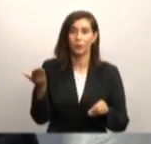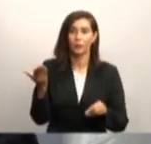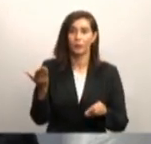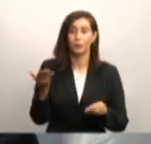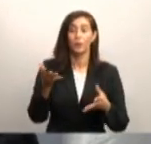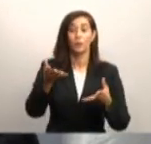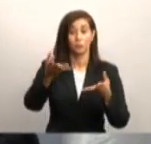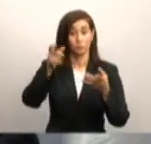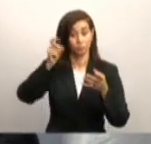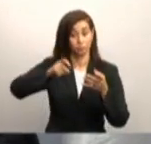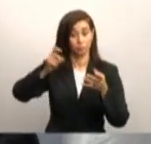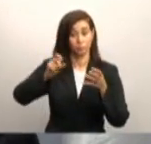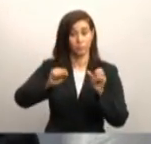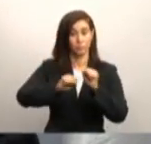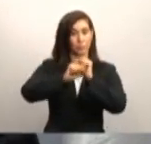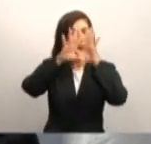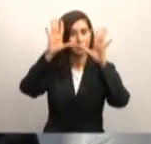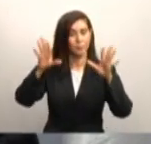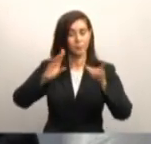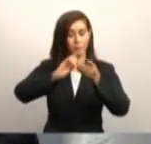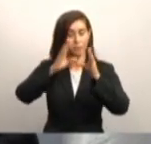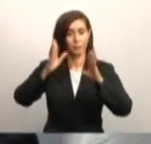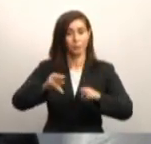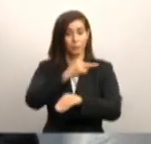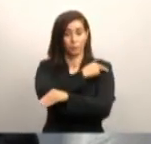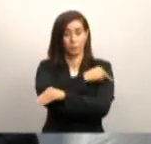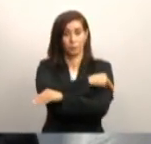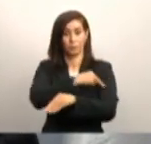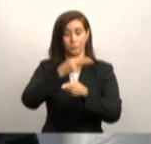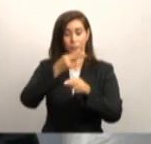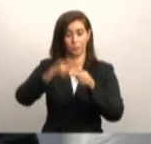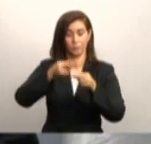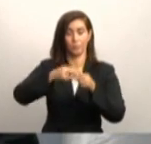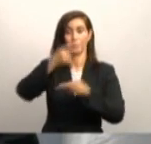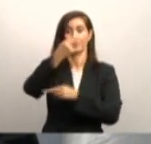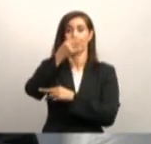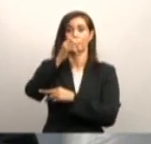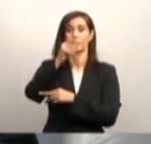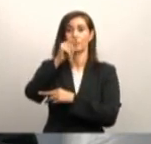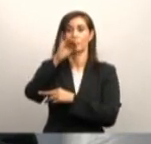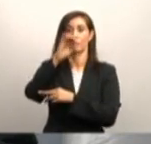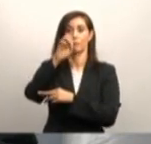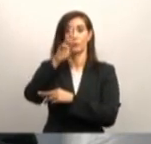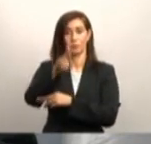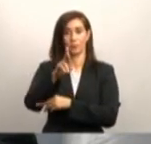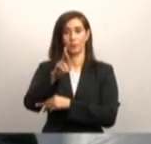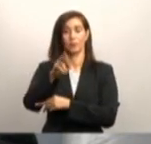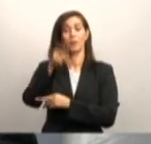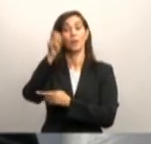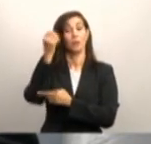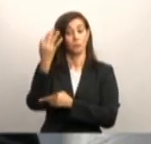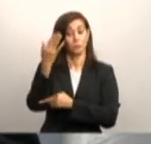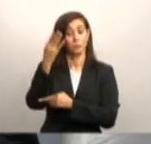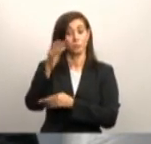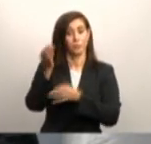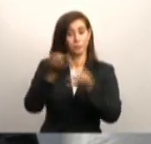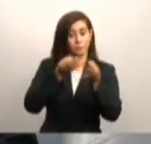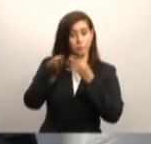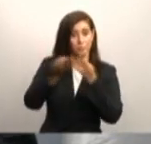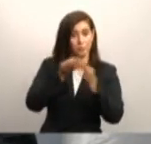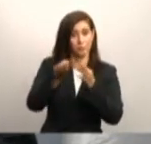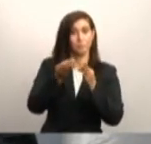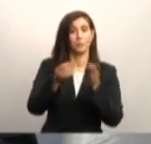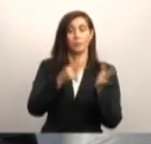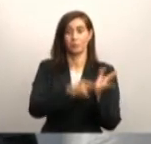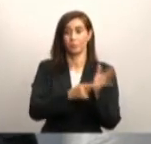la aclaración del señor director del Gautier deje satisfecha a la